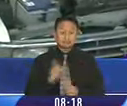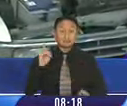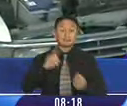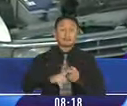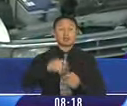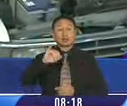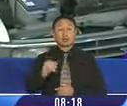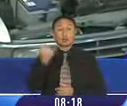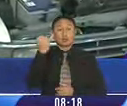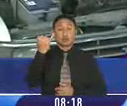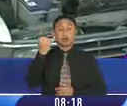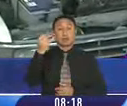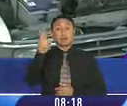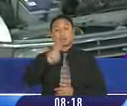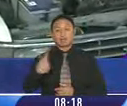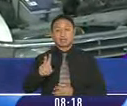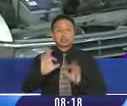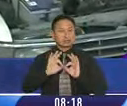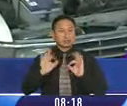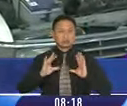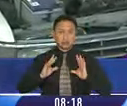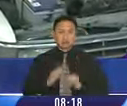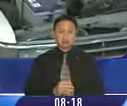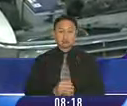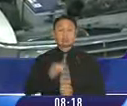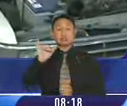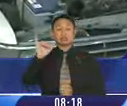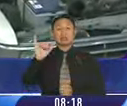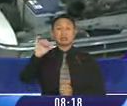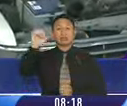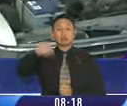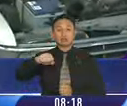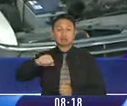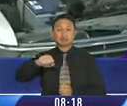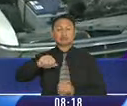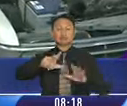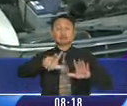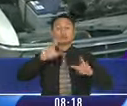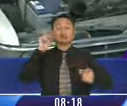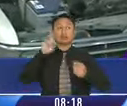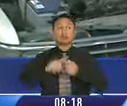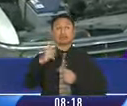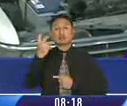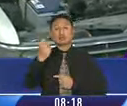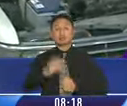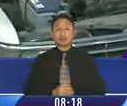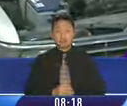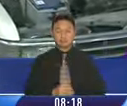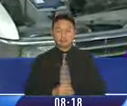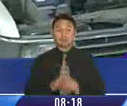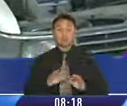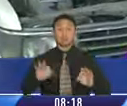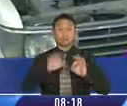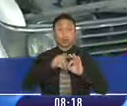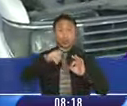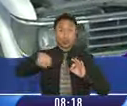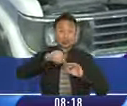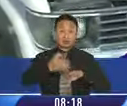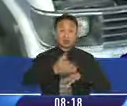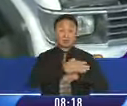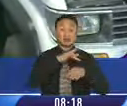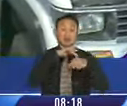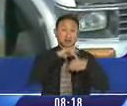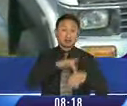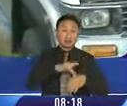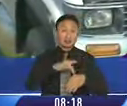día jueves, viernes no se trabaja, y sábado sí trabajamos desde las 8 hasta las 12. Importante, usted debe sacar la cita previa